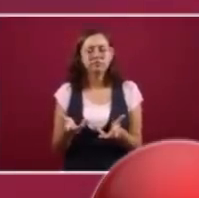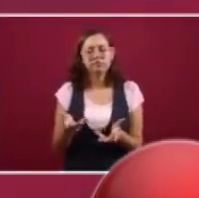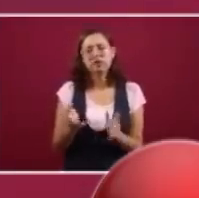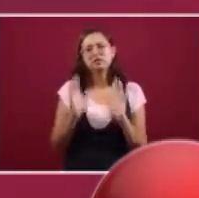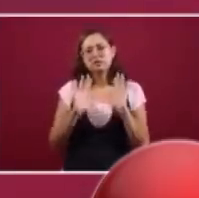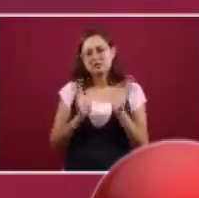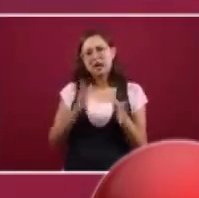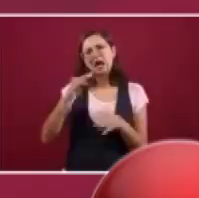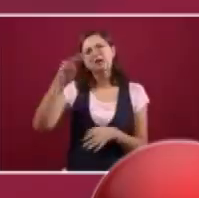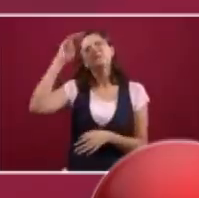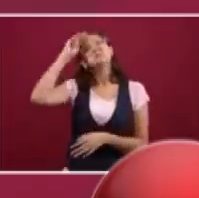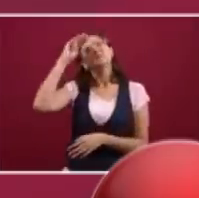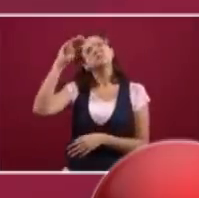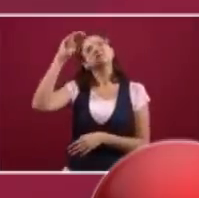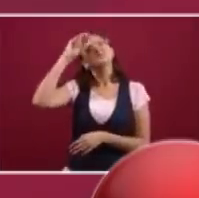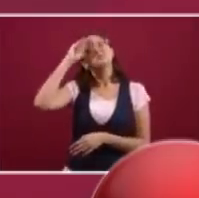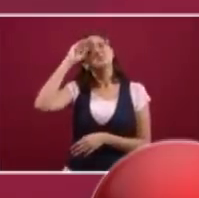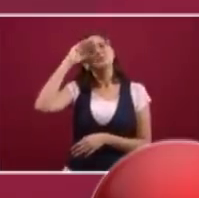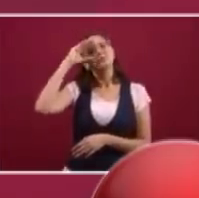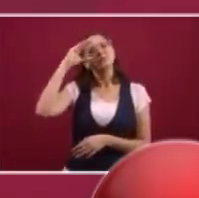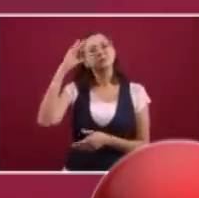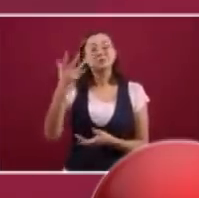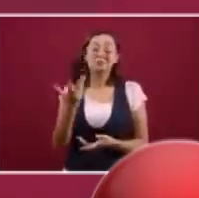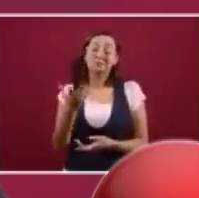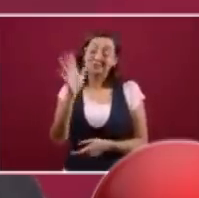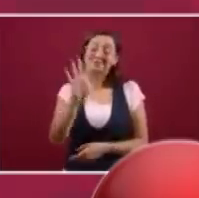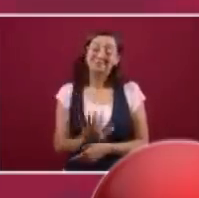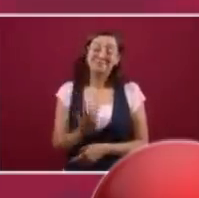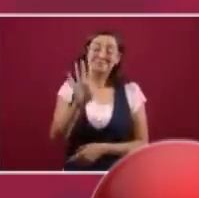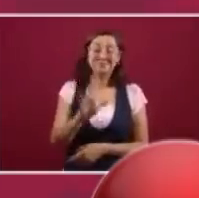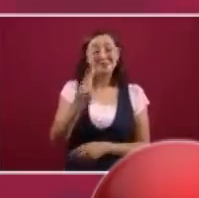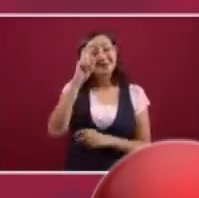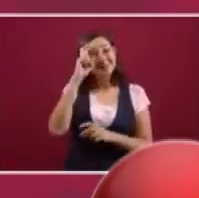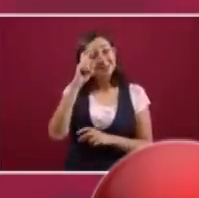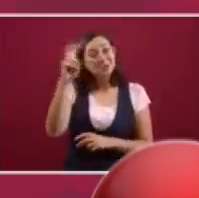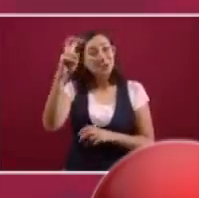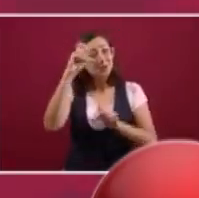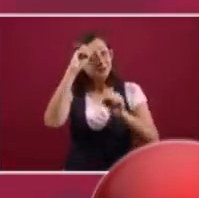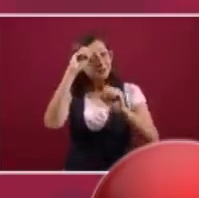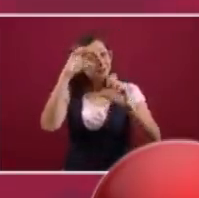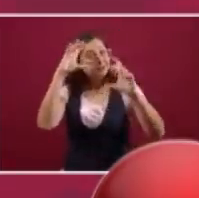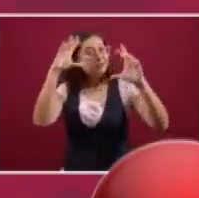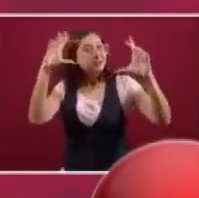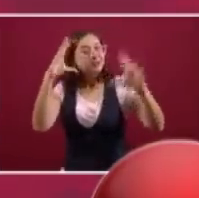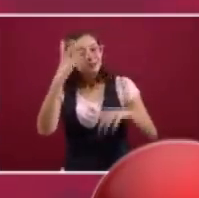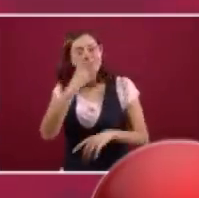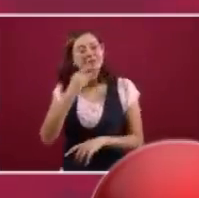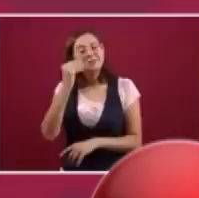pensando en esa utopía, esa bella utopía